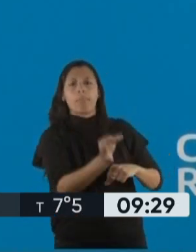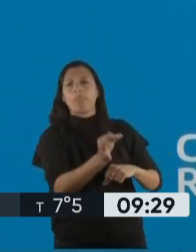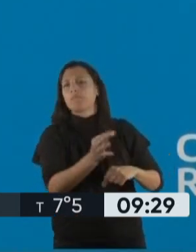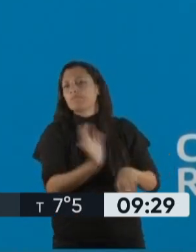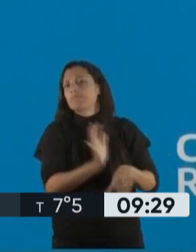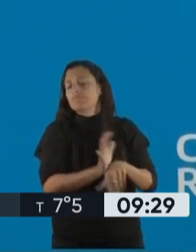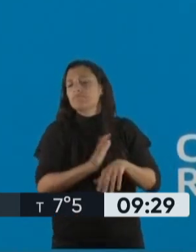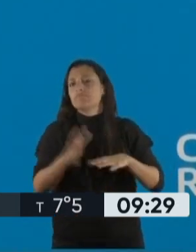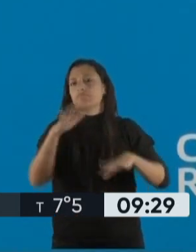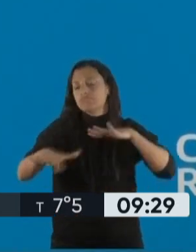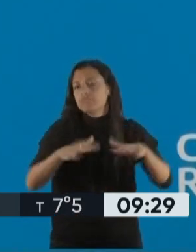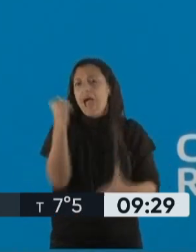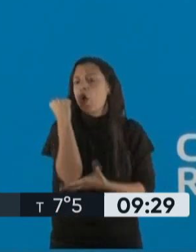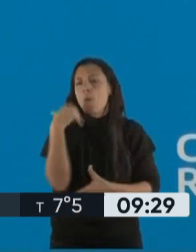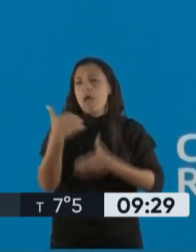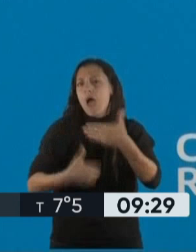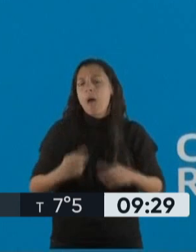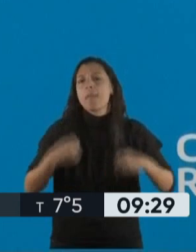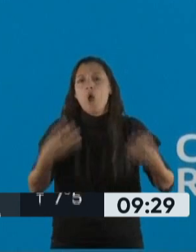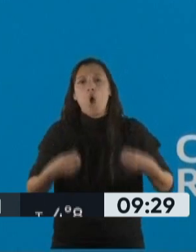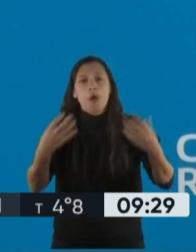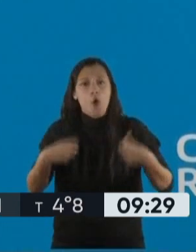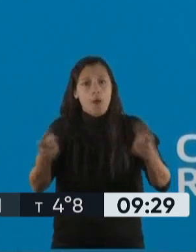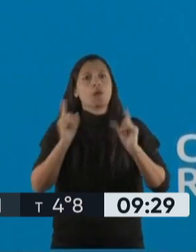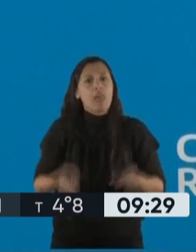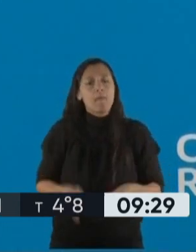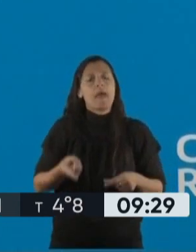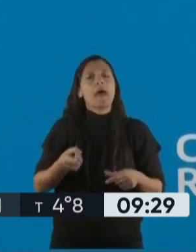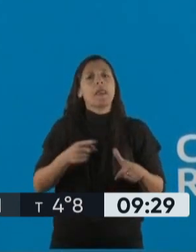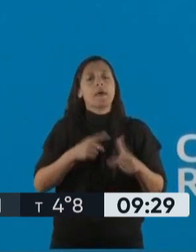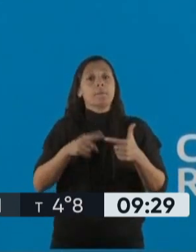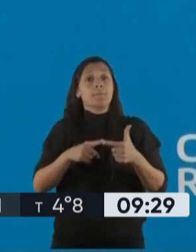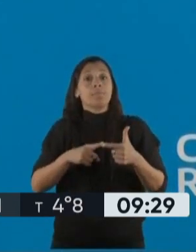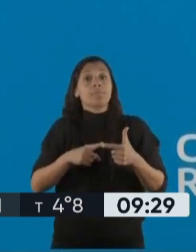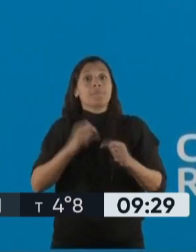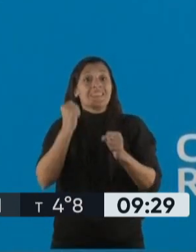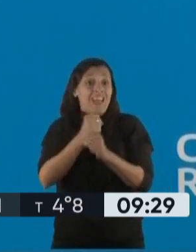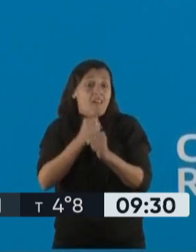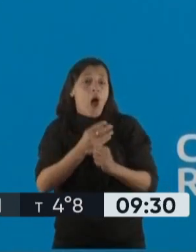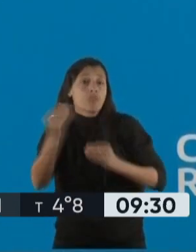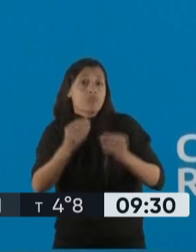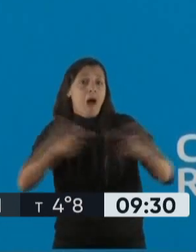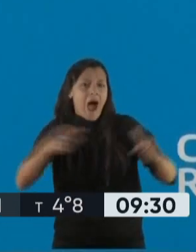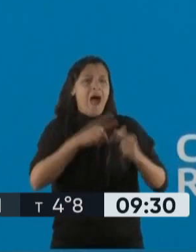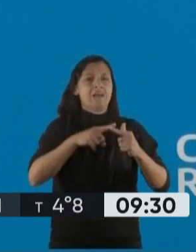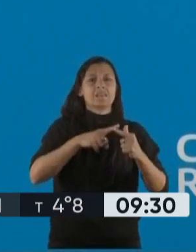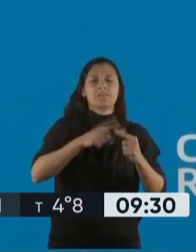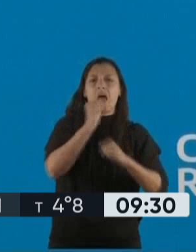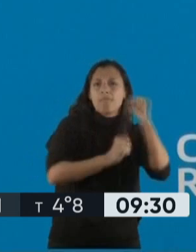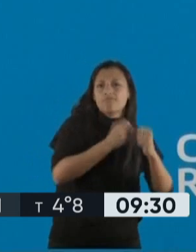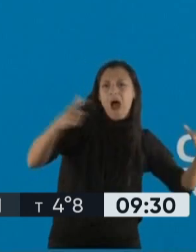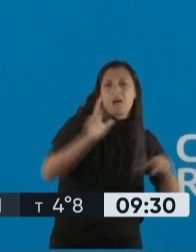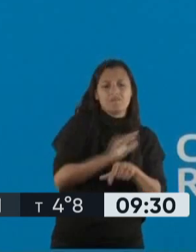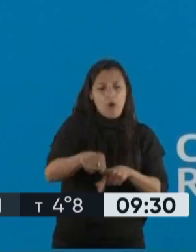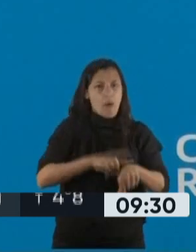importante: capacidad instalada, crecimiento del Producto Bruto, crecimiento del empleo. Todas las cifras están dando realmente un